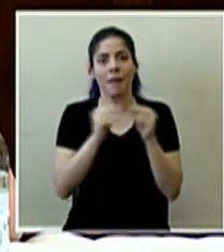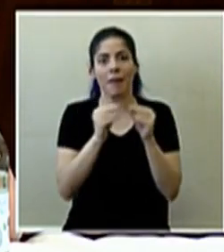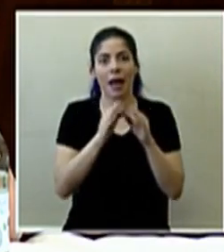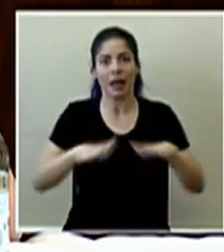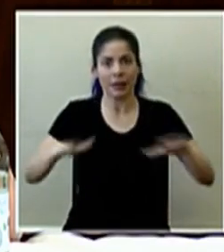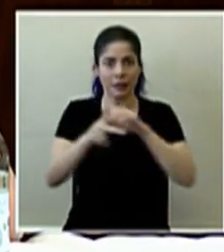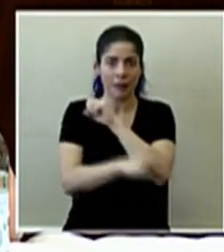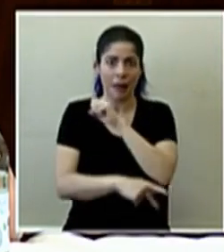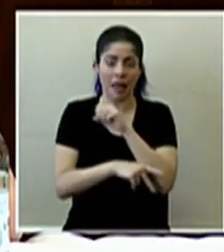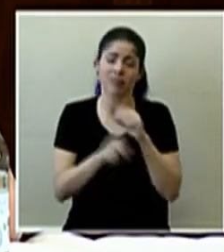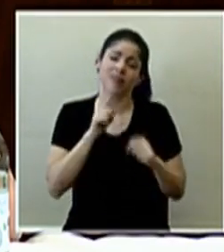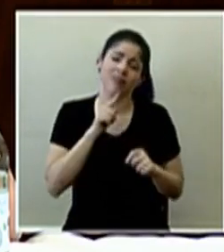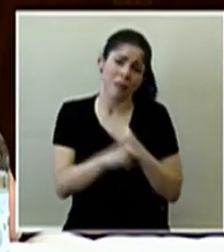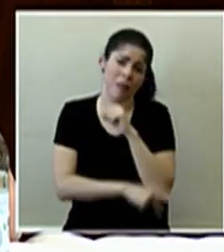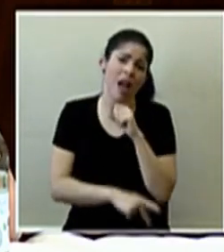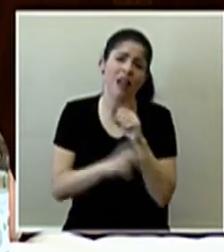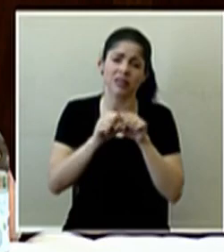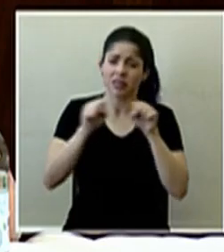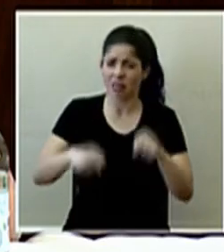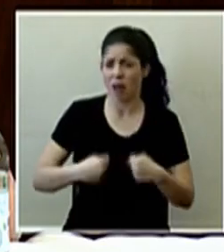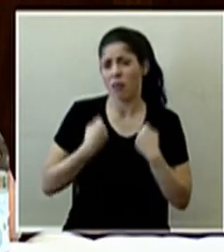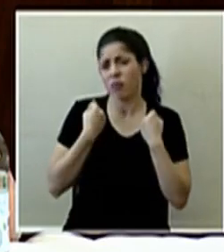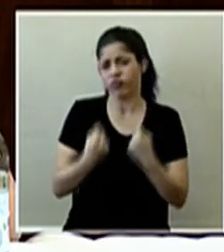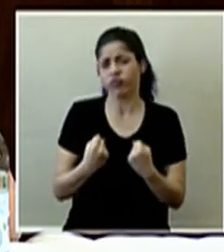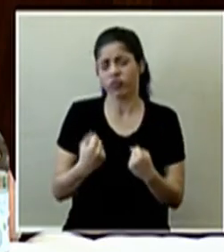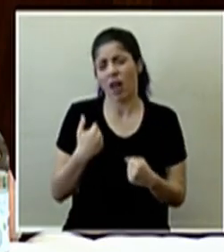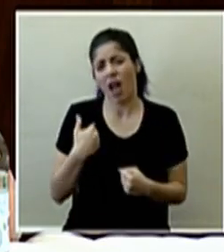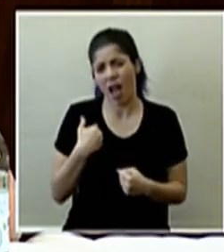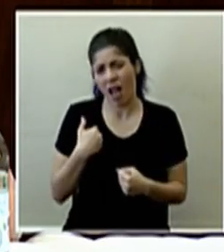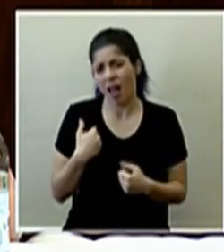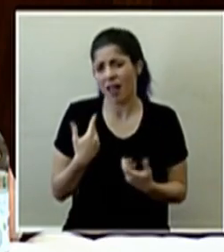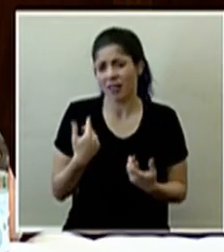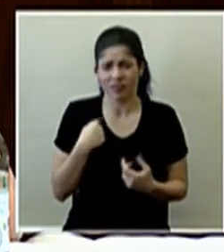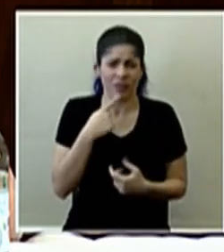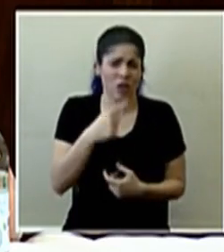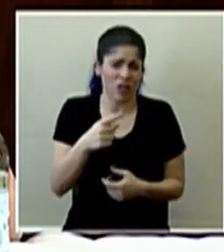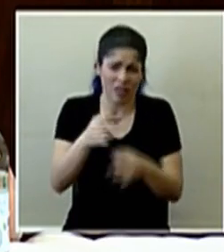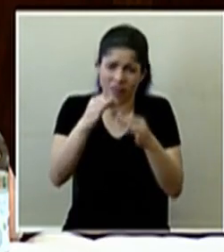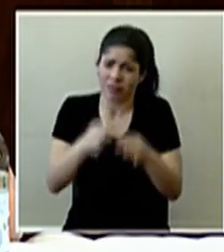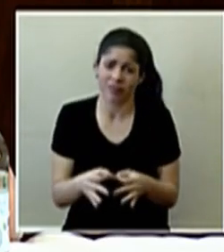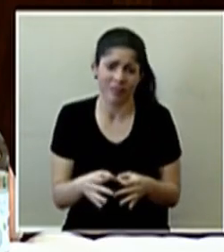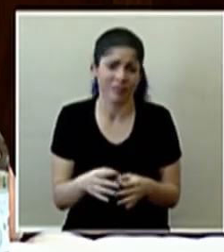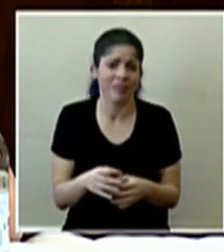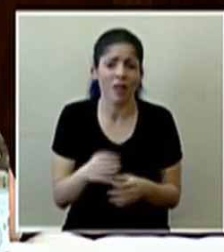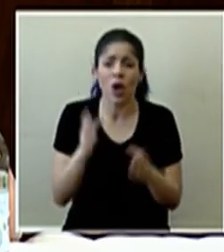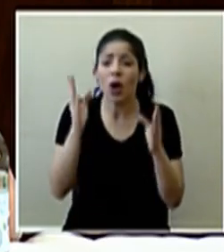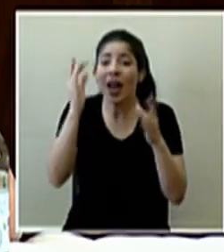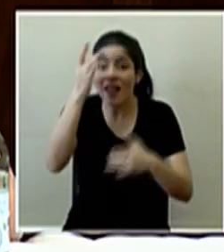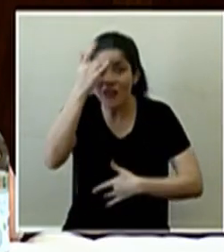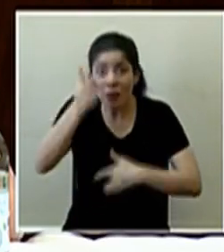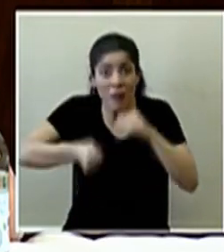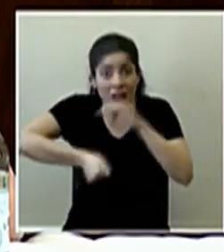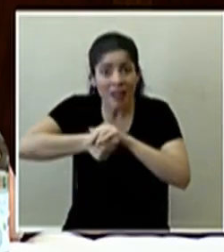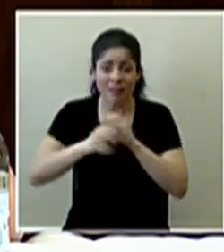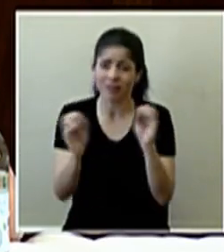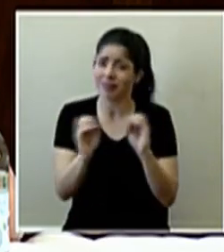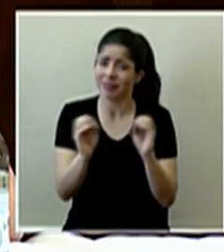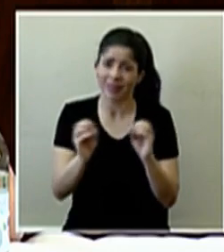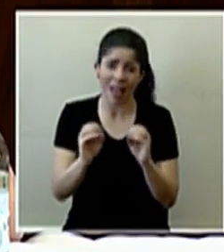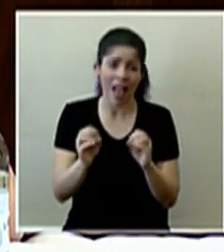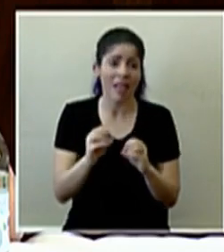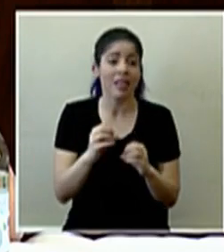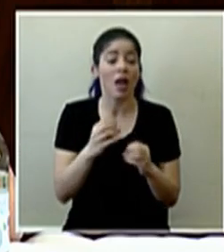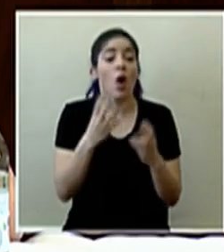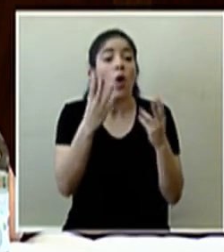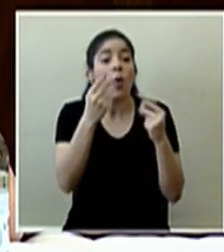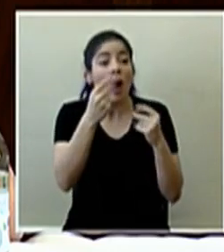un sistema robusto de salud, lo digo y lo reafirmo, es decir, no se esconden casos, el nivel